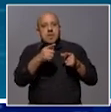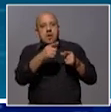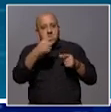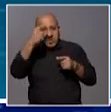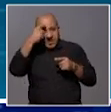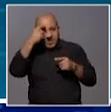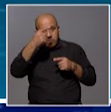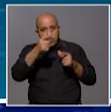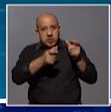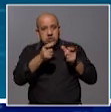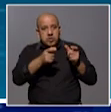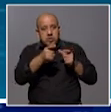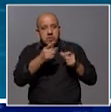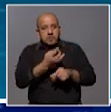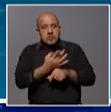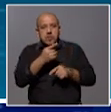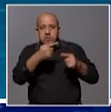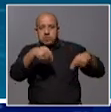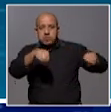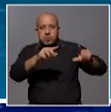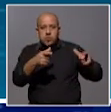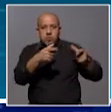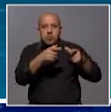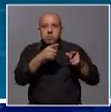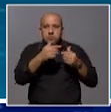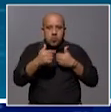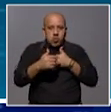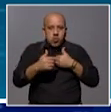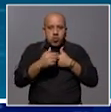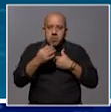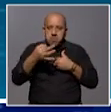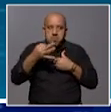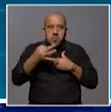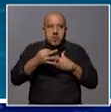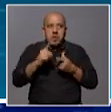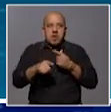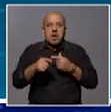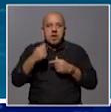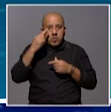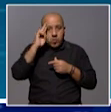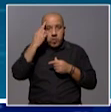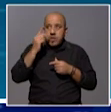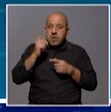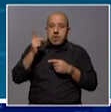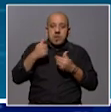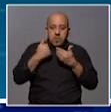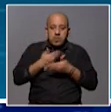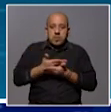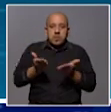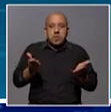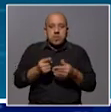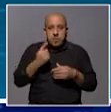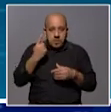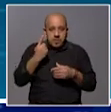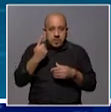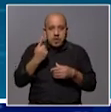científicos no los científicos jugaron un papel como nunca antes en la historia de uruguay mostrando dos cosas en primer